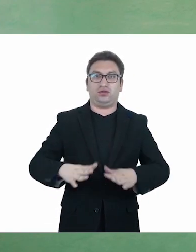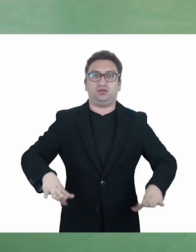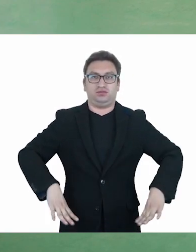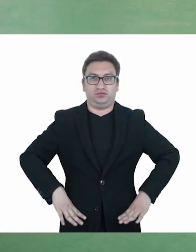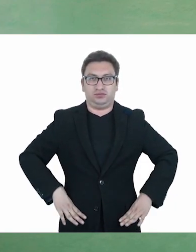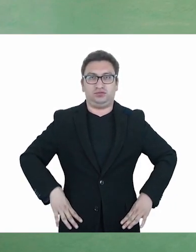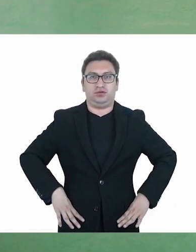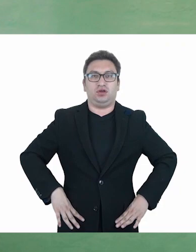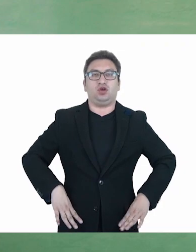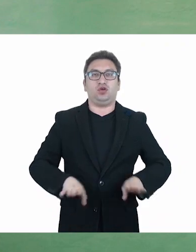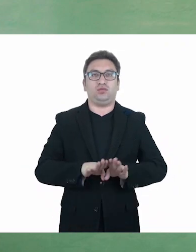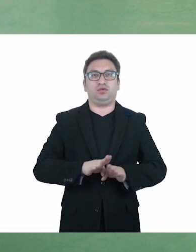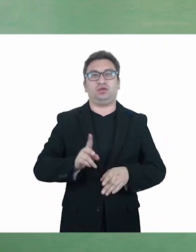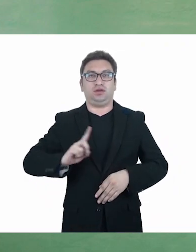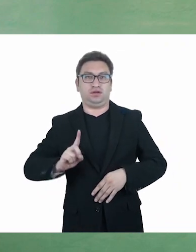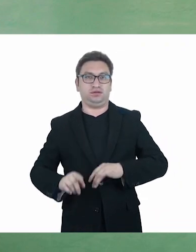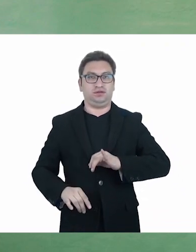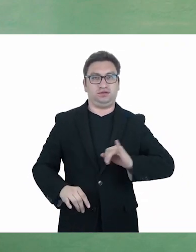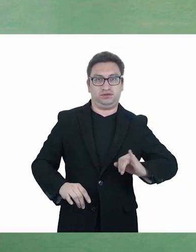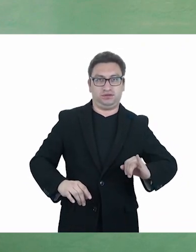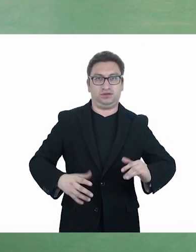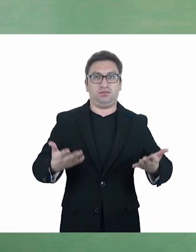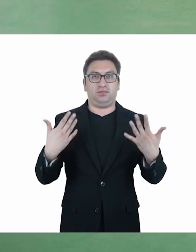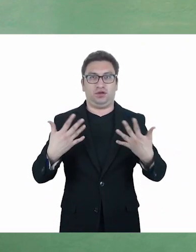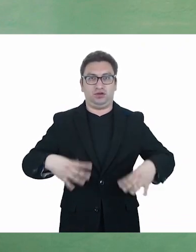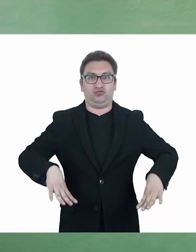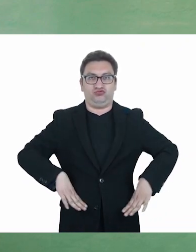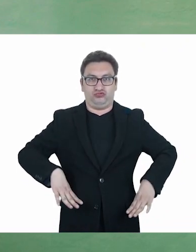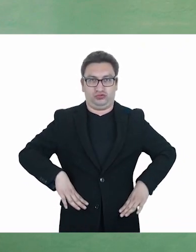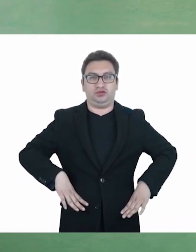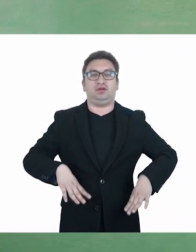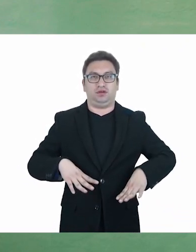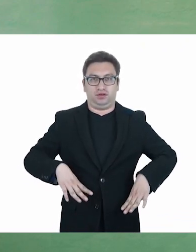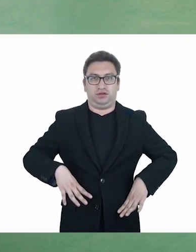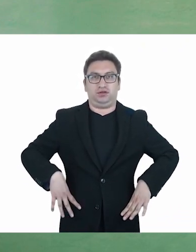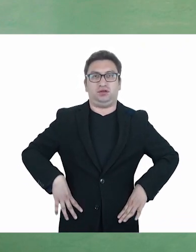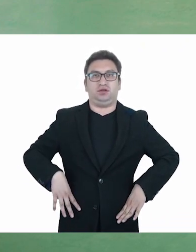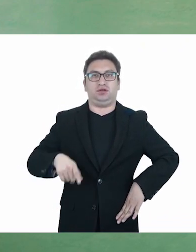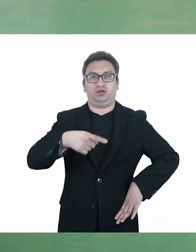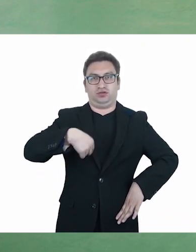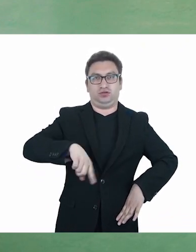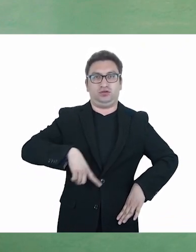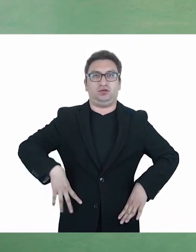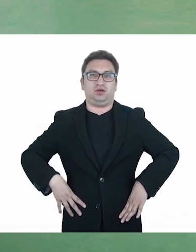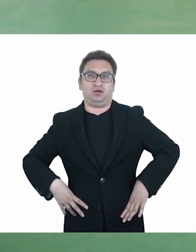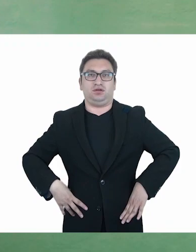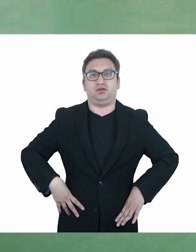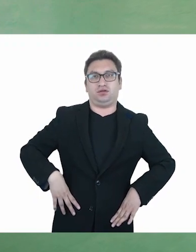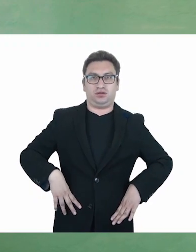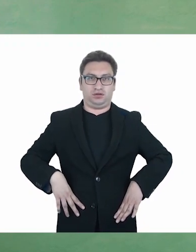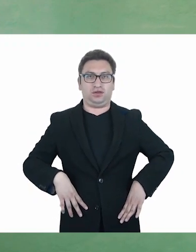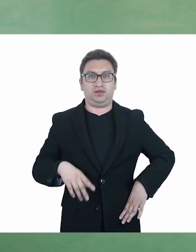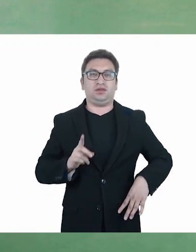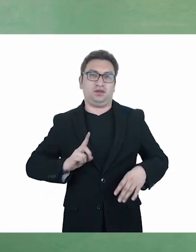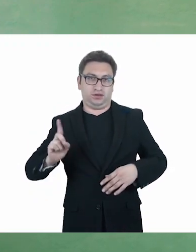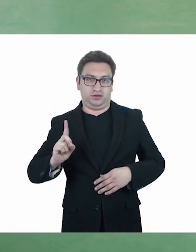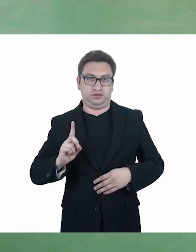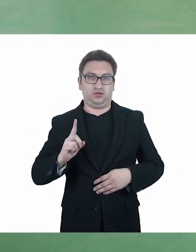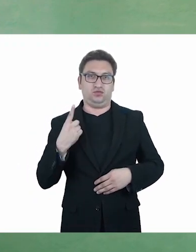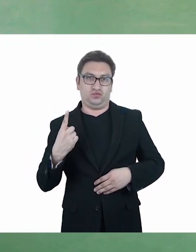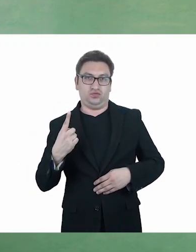de cintura para a la derecha e izquierda, colocando las manos en la cintura y giramos a la derecha. Derecha